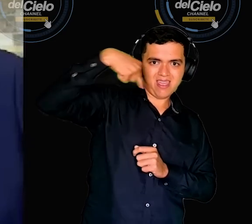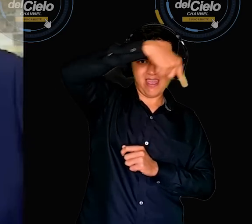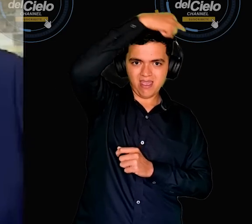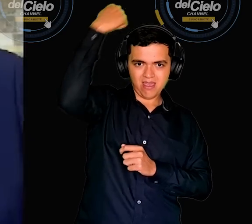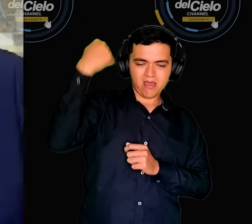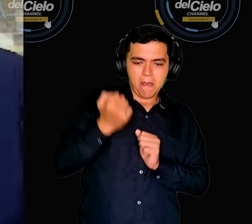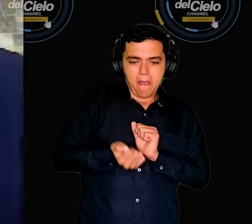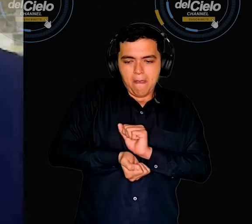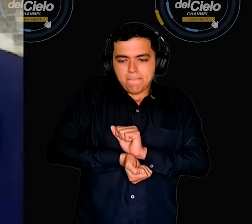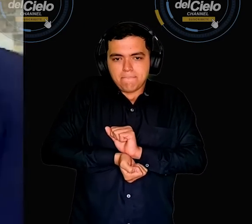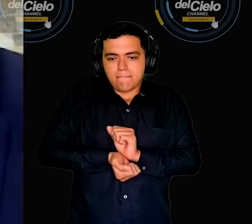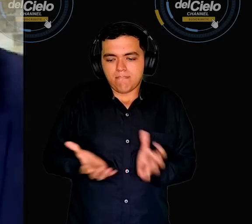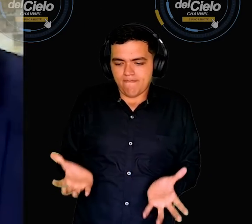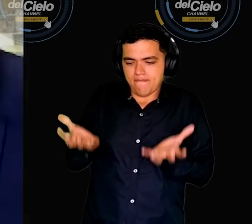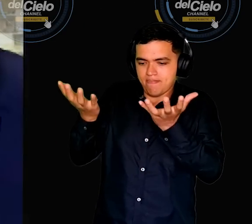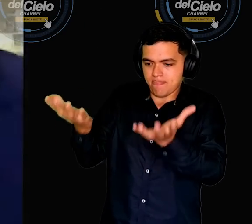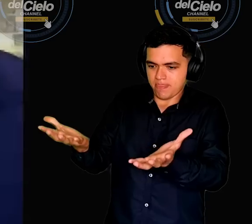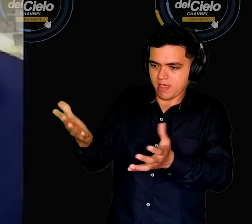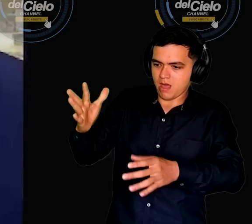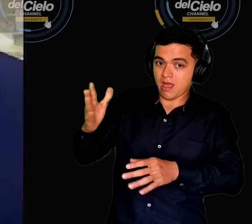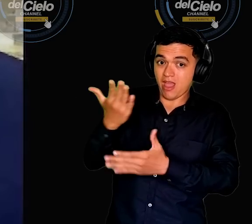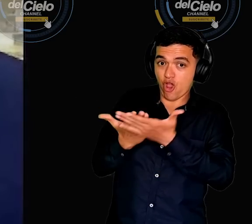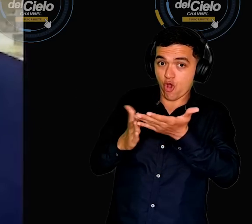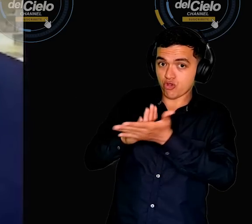lindo y nunca lo habían